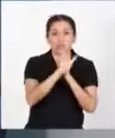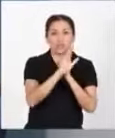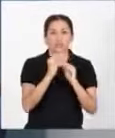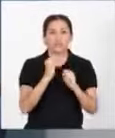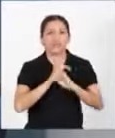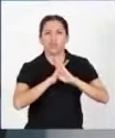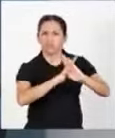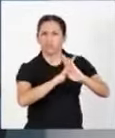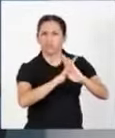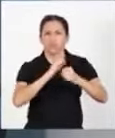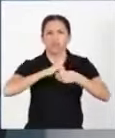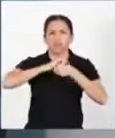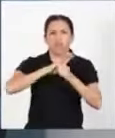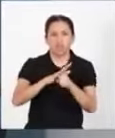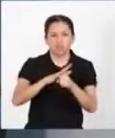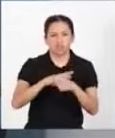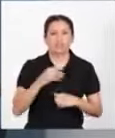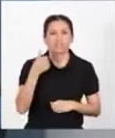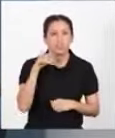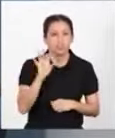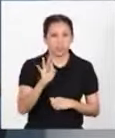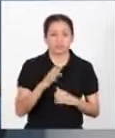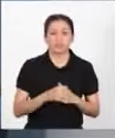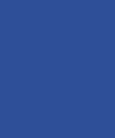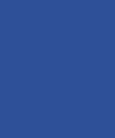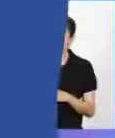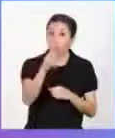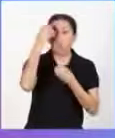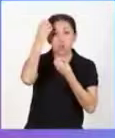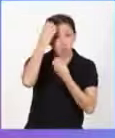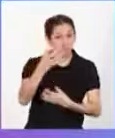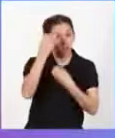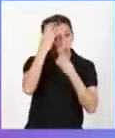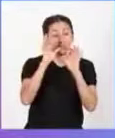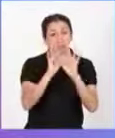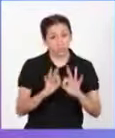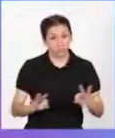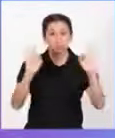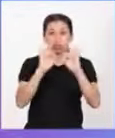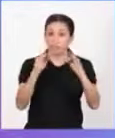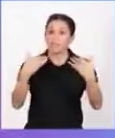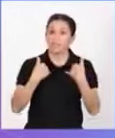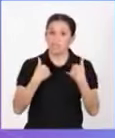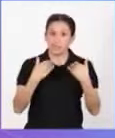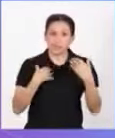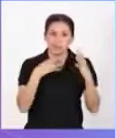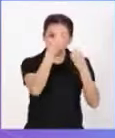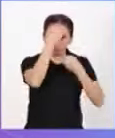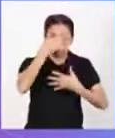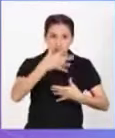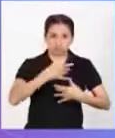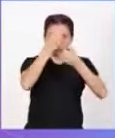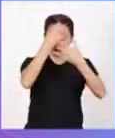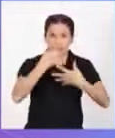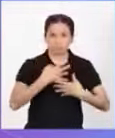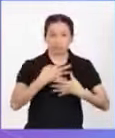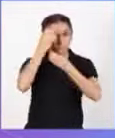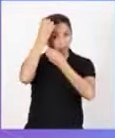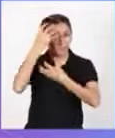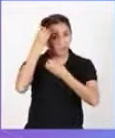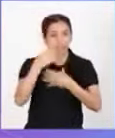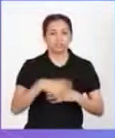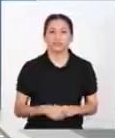medidas de protección contra la COVID-19. ¡Ja, Esa es una información muy importante que tengo en